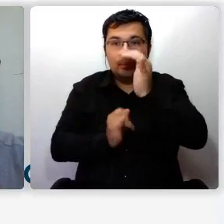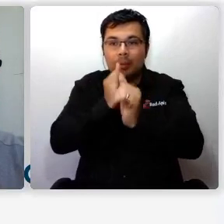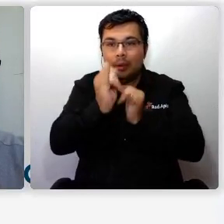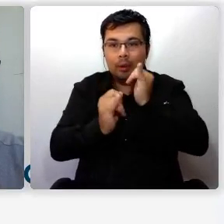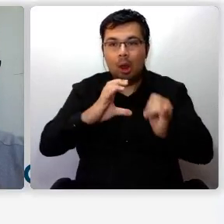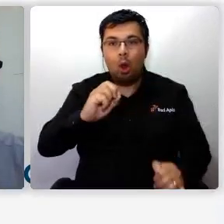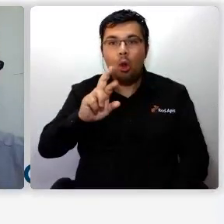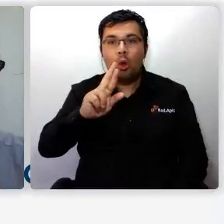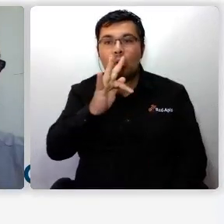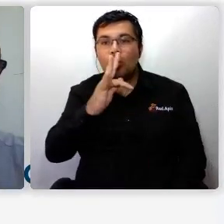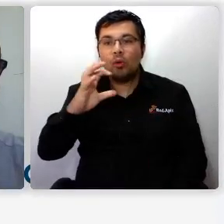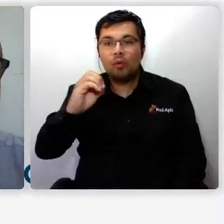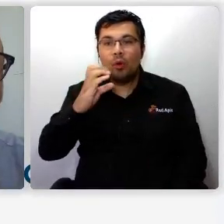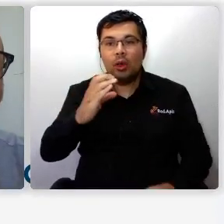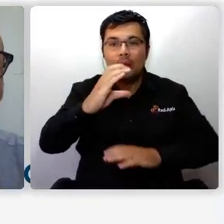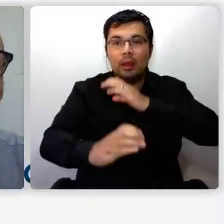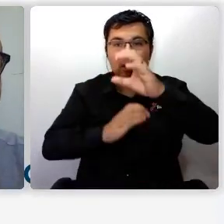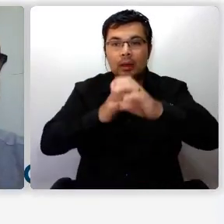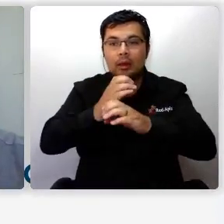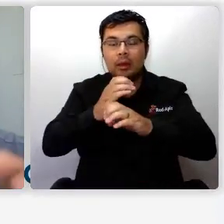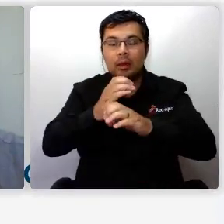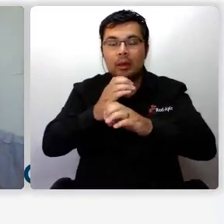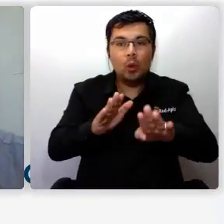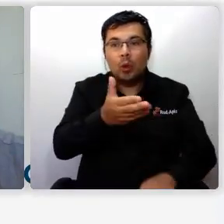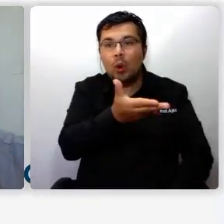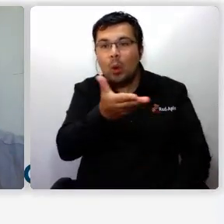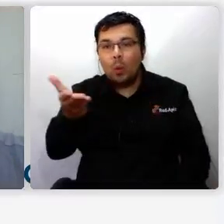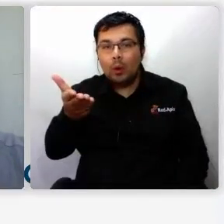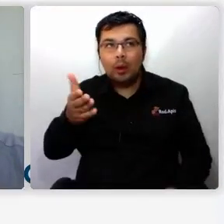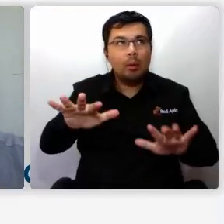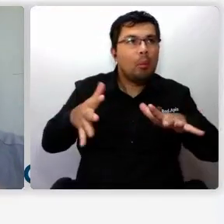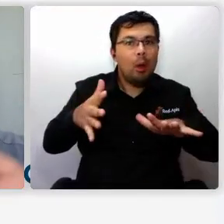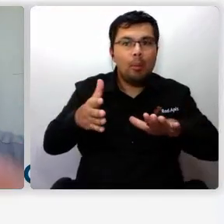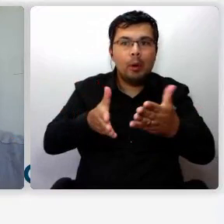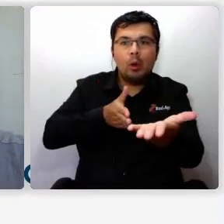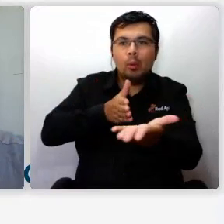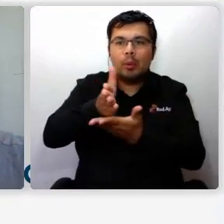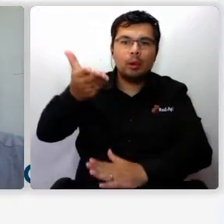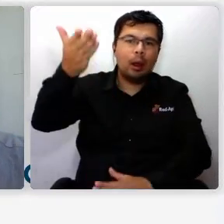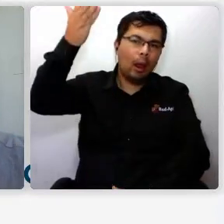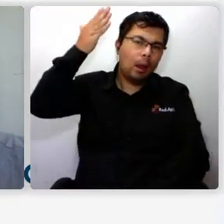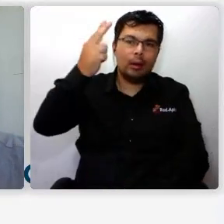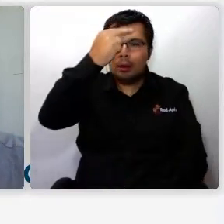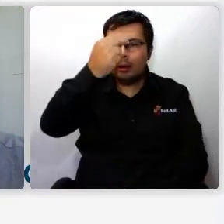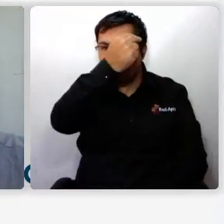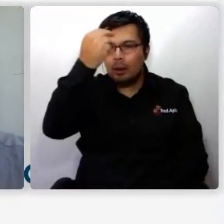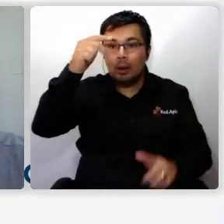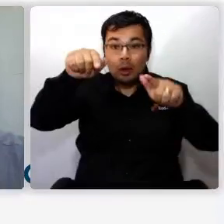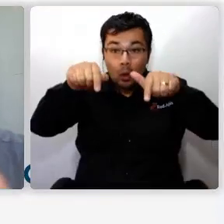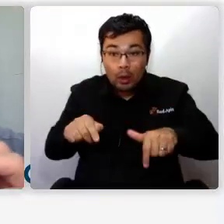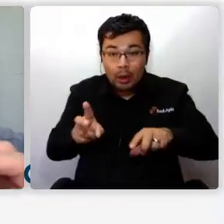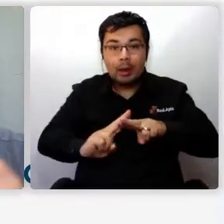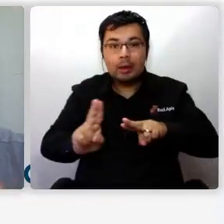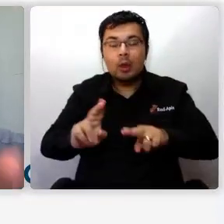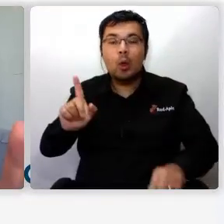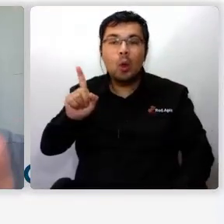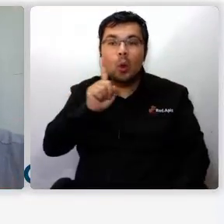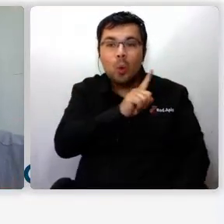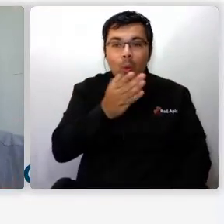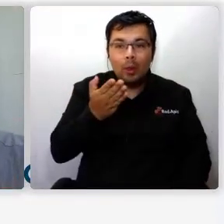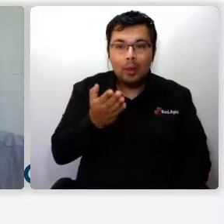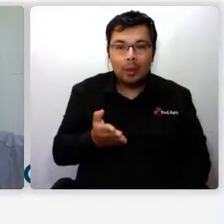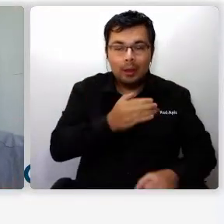a ustedes desde por allá, el mes de marzo y hoy día, realizando el último de este 2022, el número